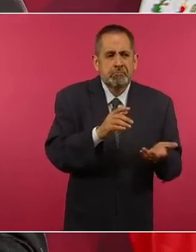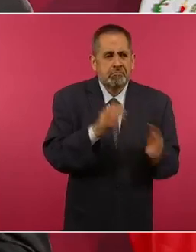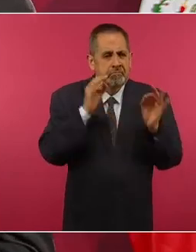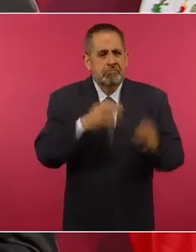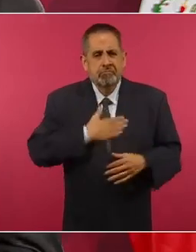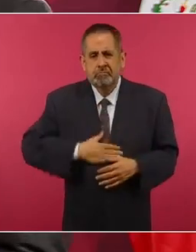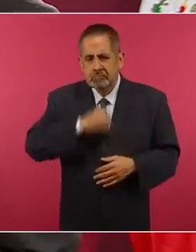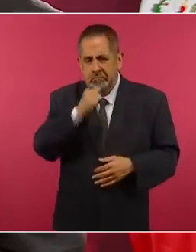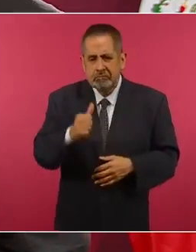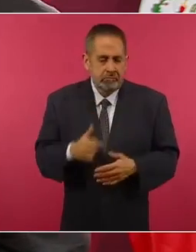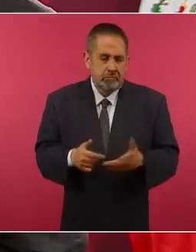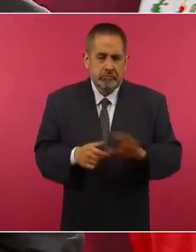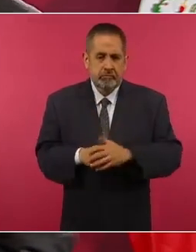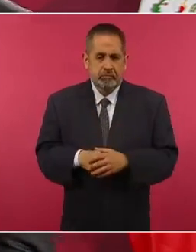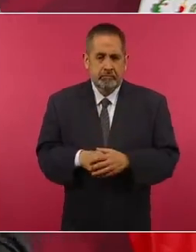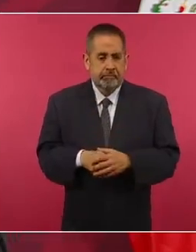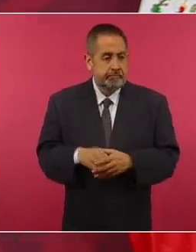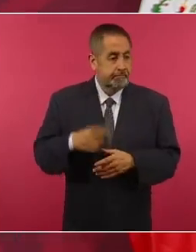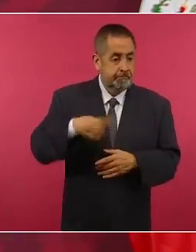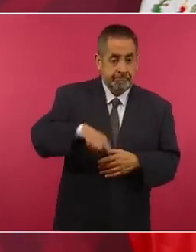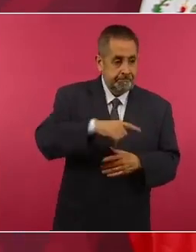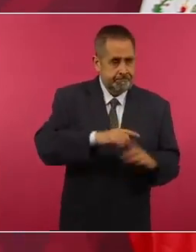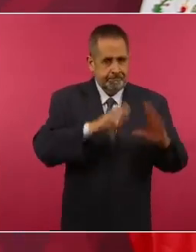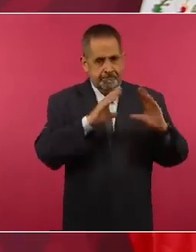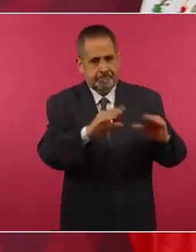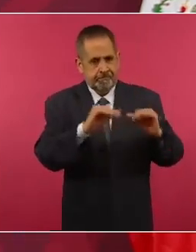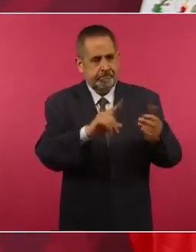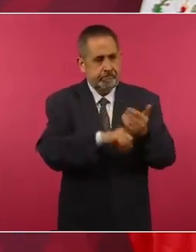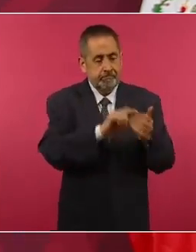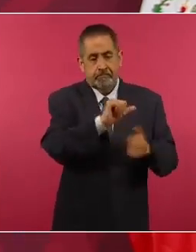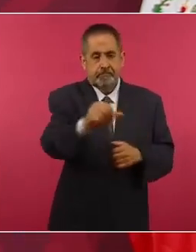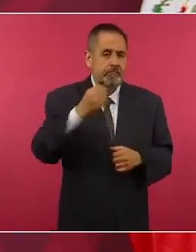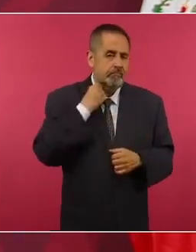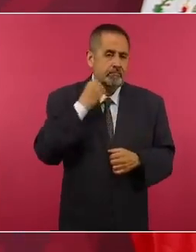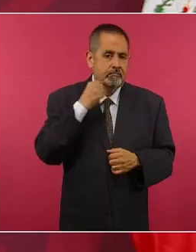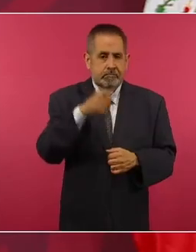y que entonces les enseñen a los abogados